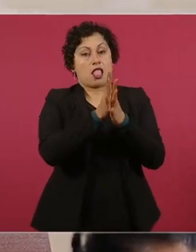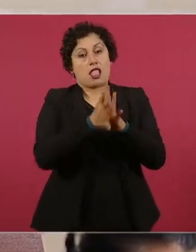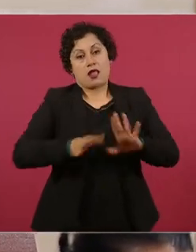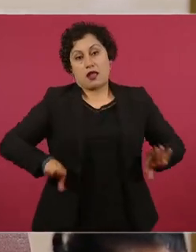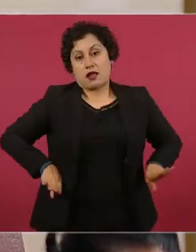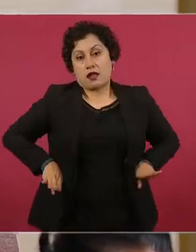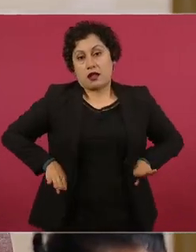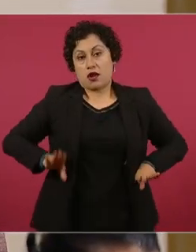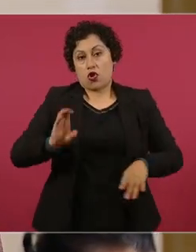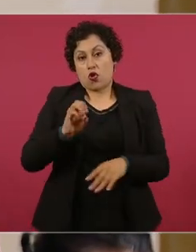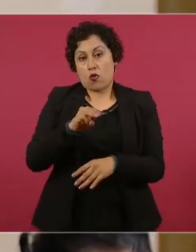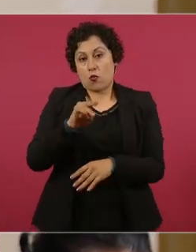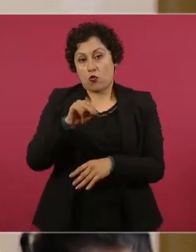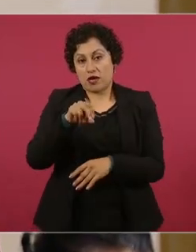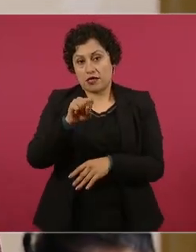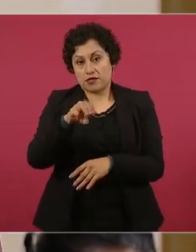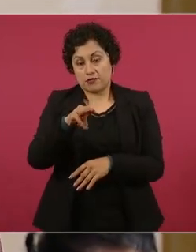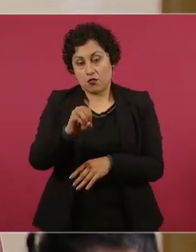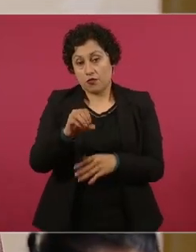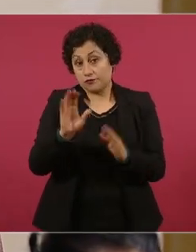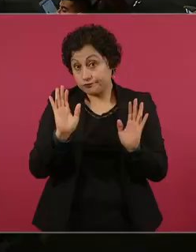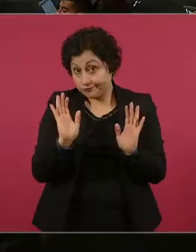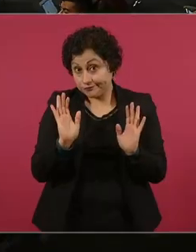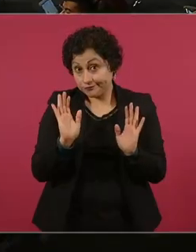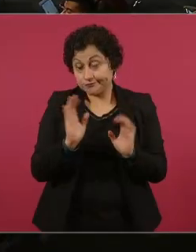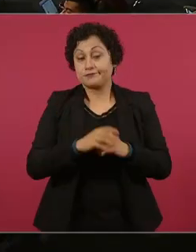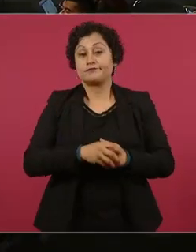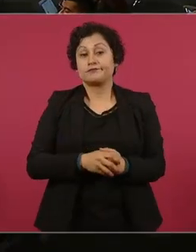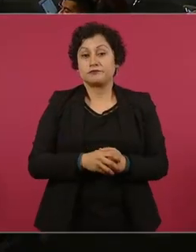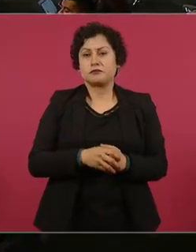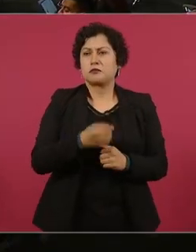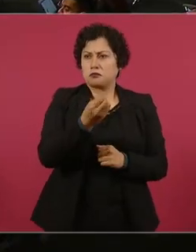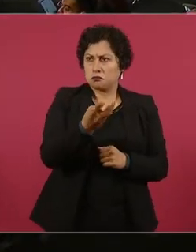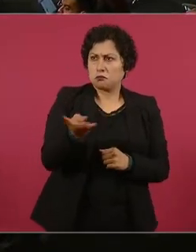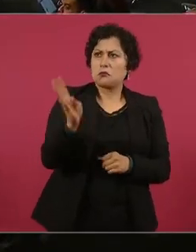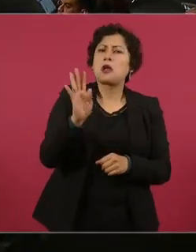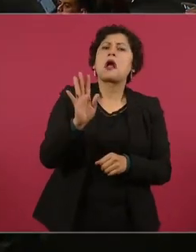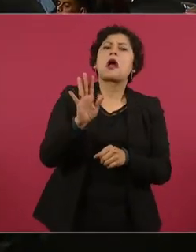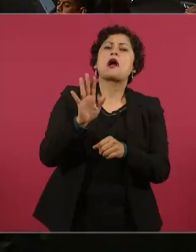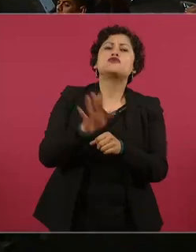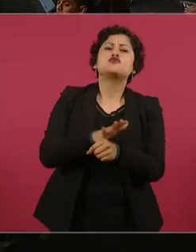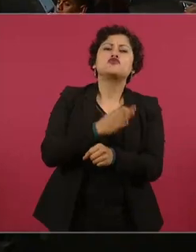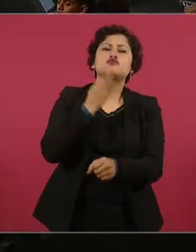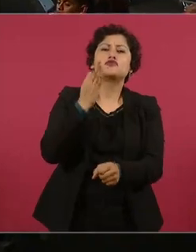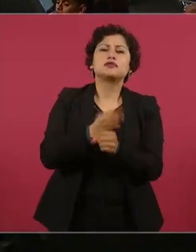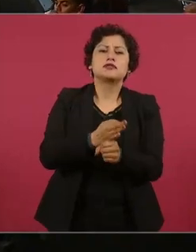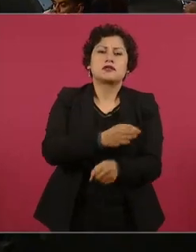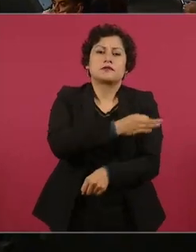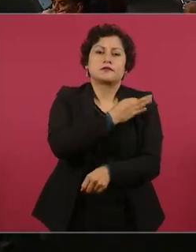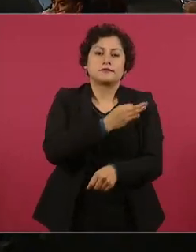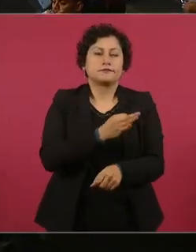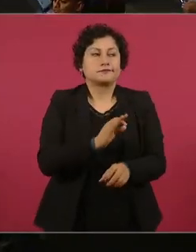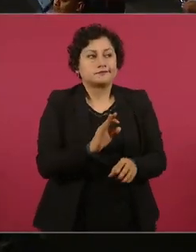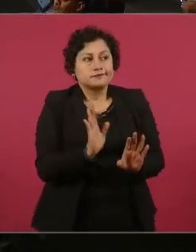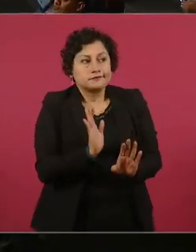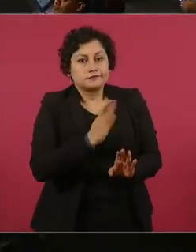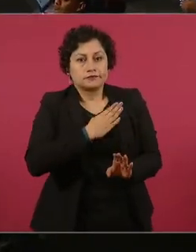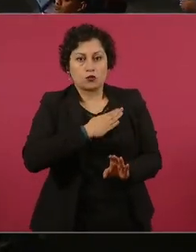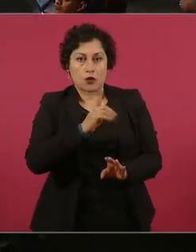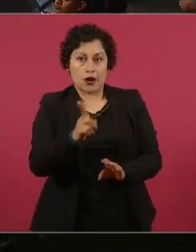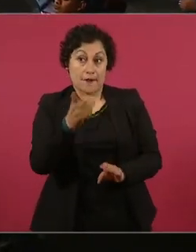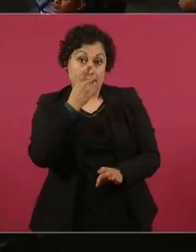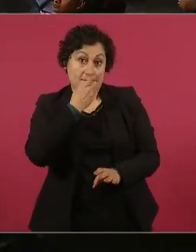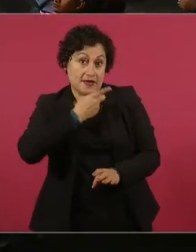Sí hay suficientes vacunas. Bueno, a mí me dijeron que no tenían vacunas y que todavía no había